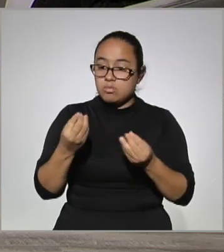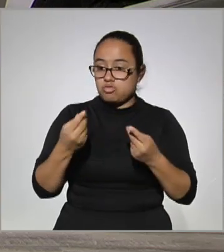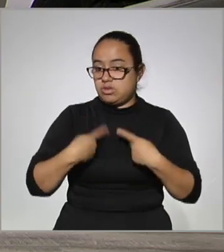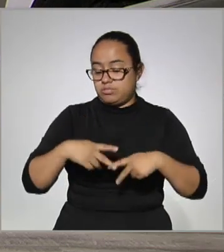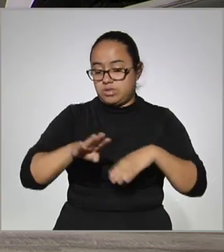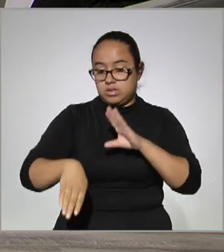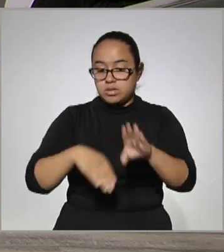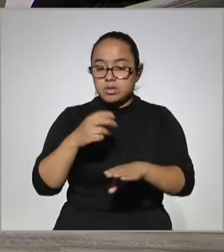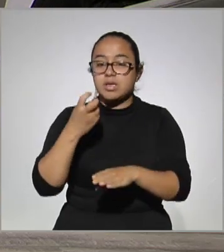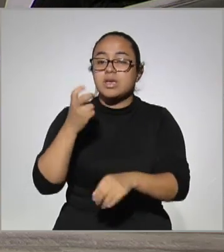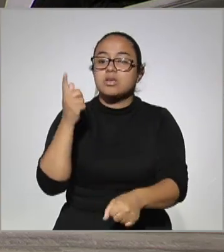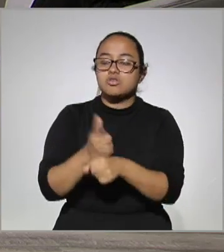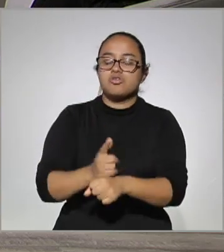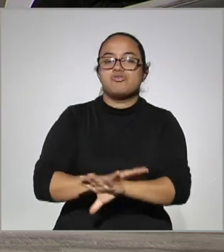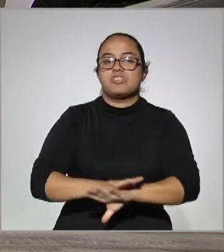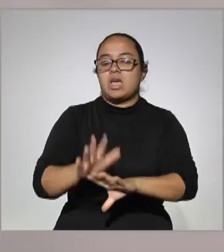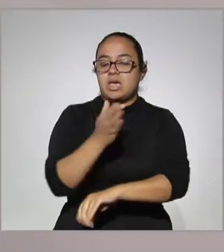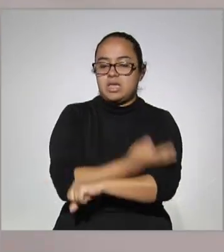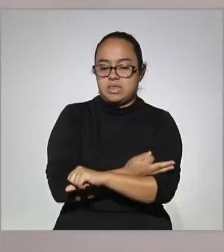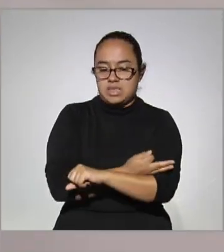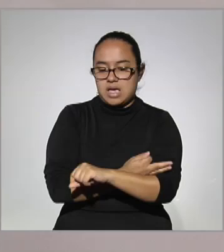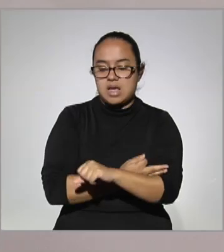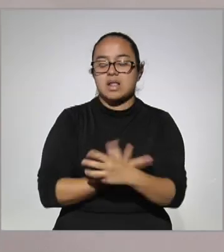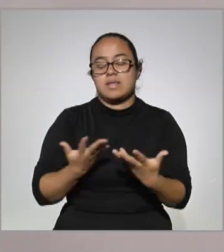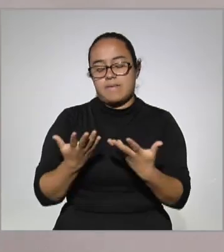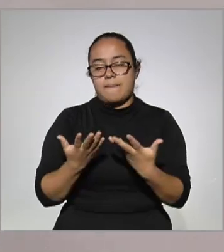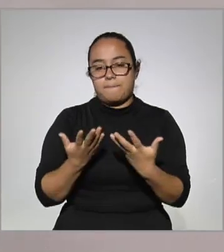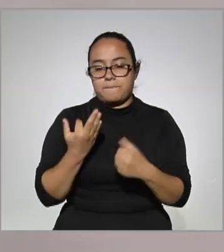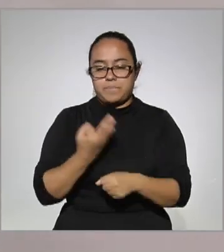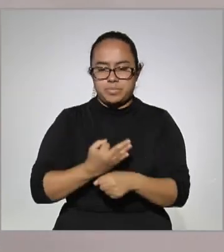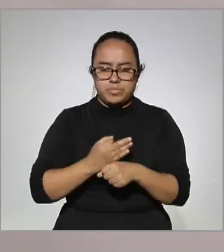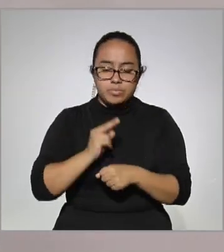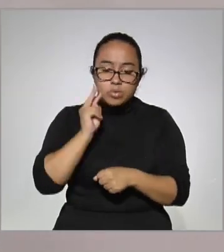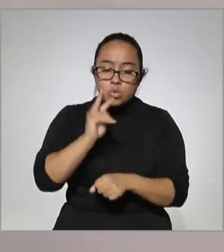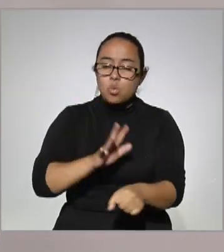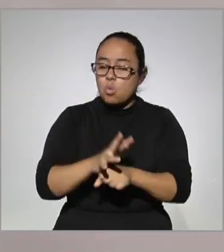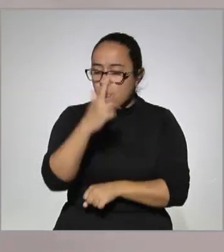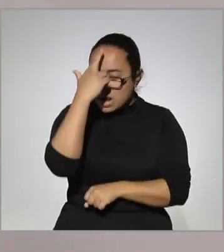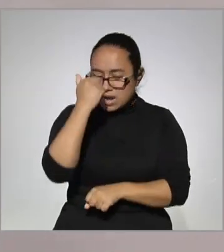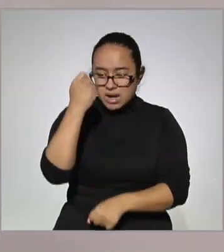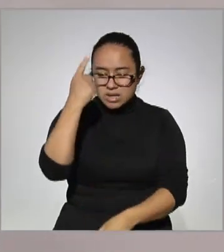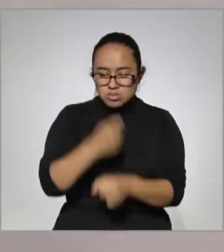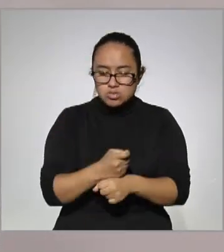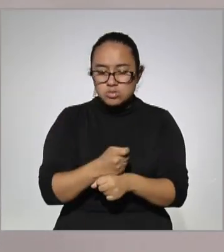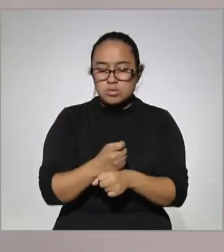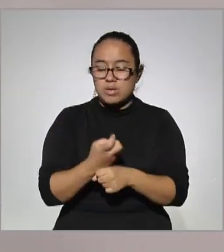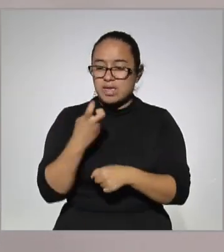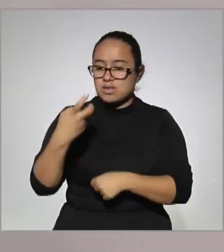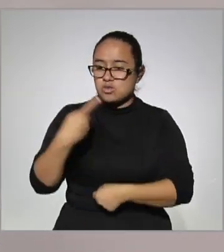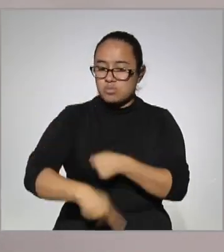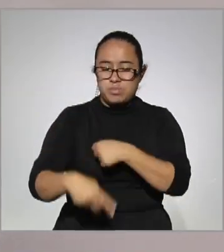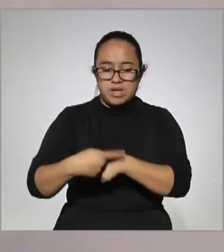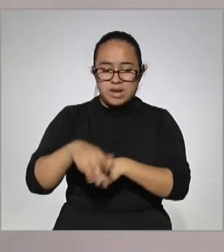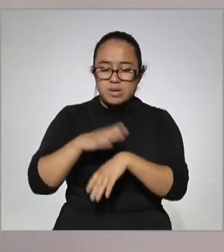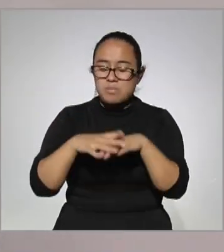diagnostica tardíamente. Entonces, y estamos viendo que la causa número 1, el factor de riesgo